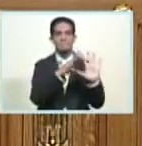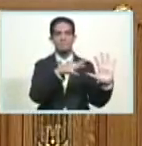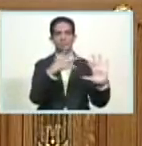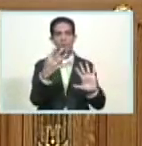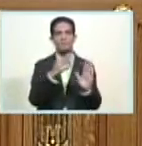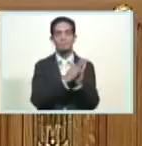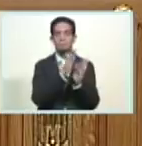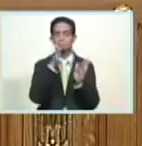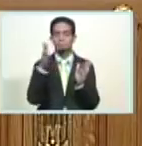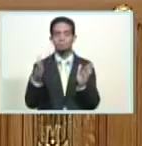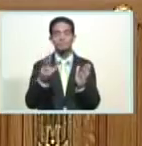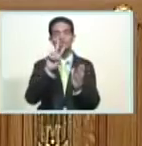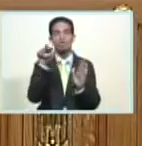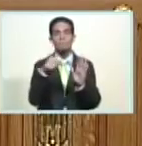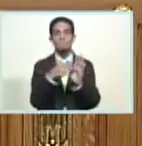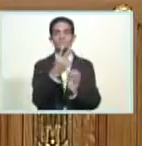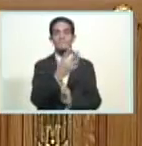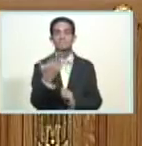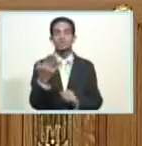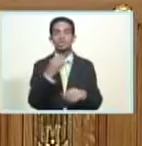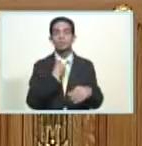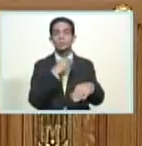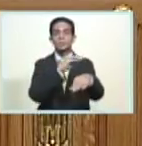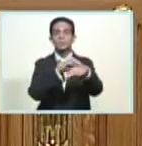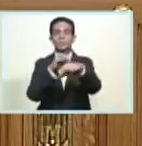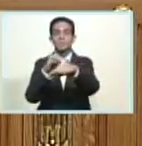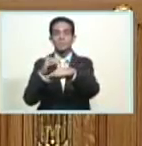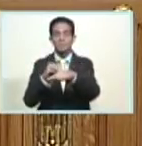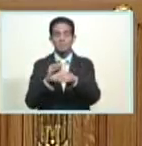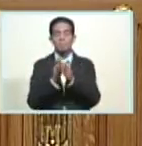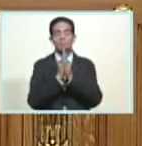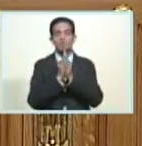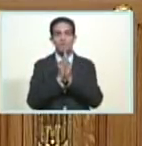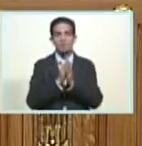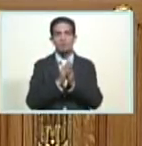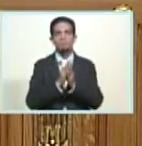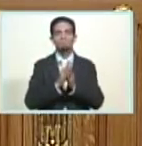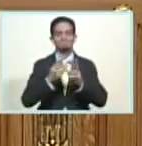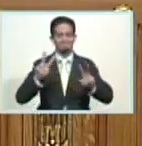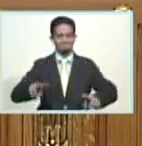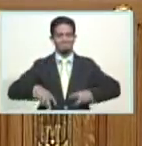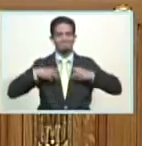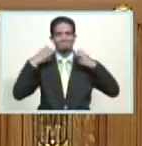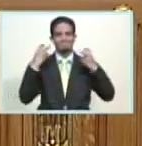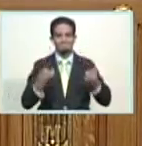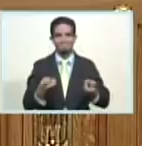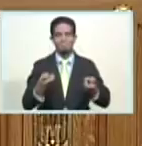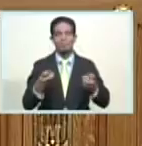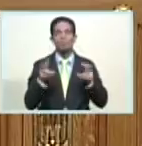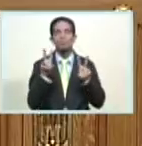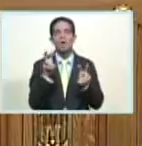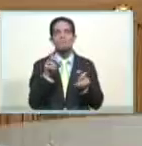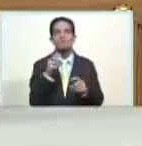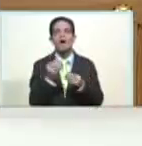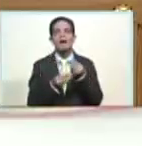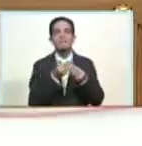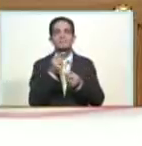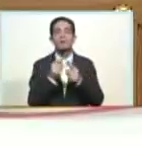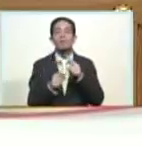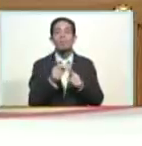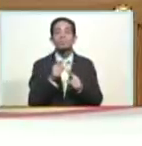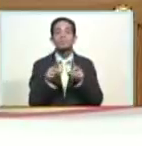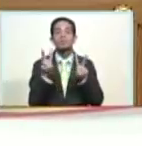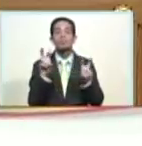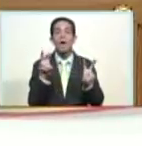2019-2025, es a llamarlo a todos y a todas a hacerlo todo de nuevo, a hacernos de nuevo, a hacer las cosas